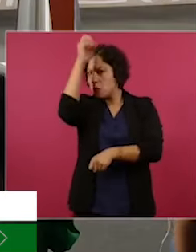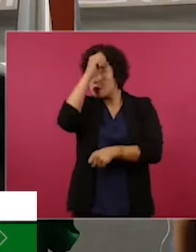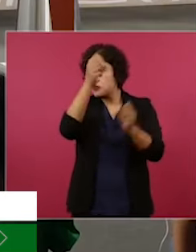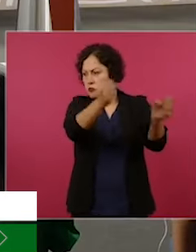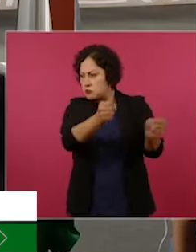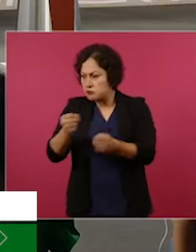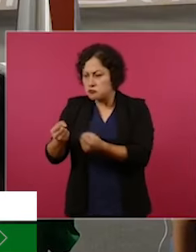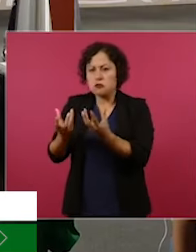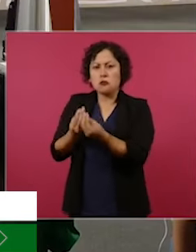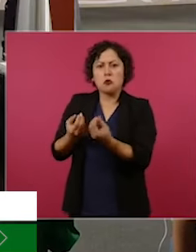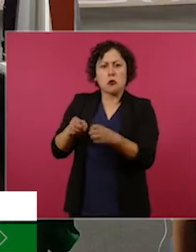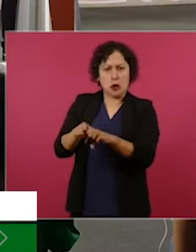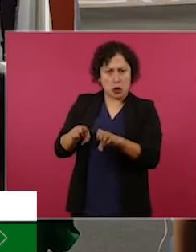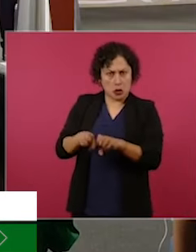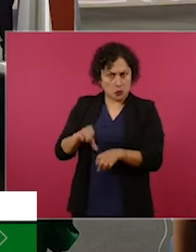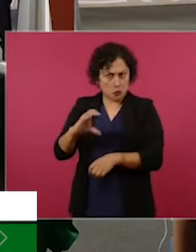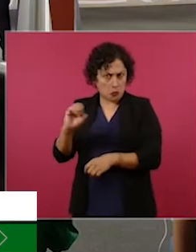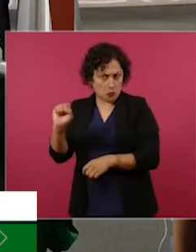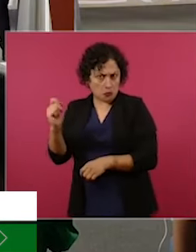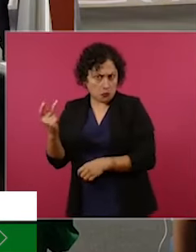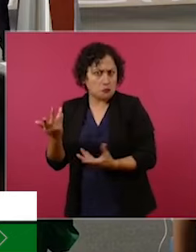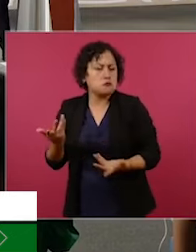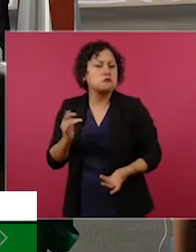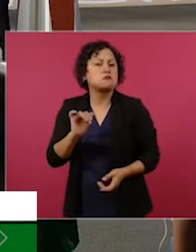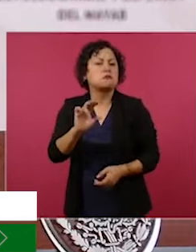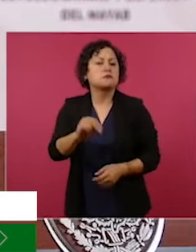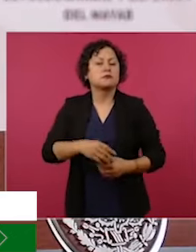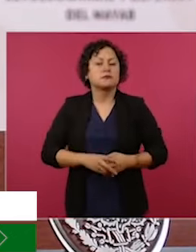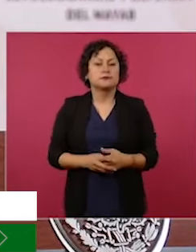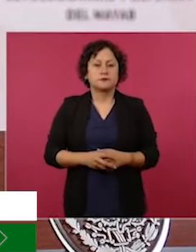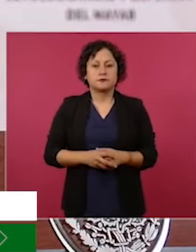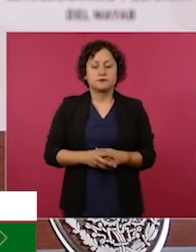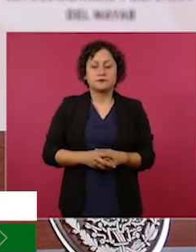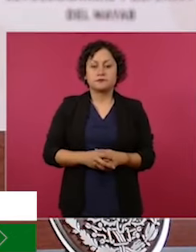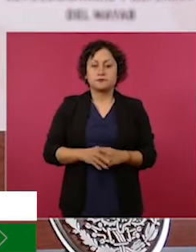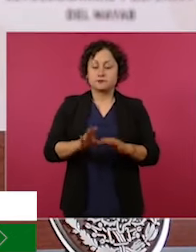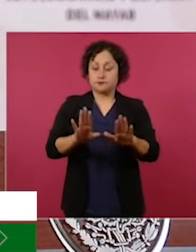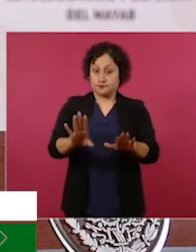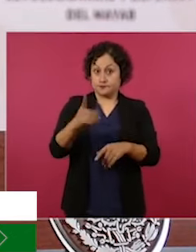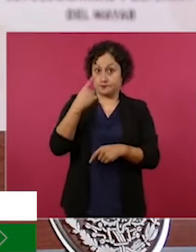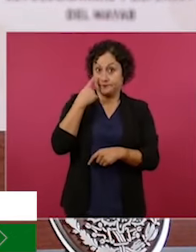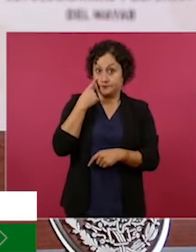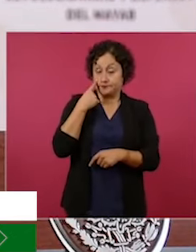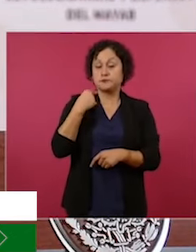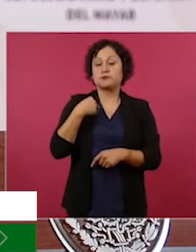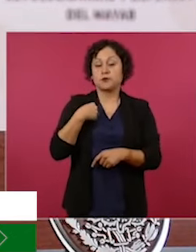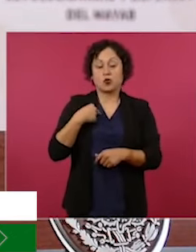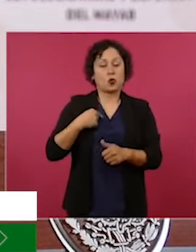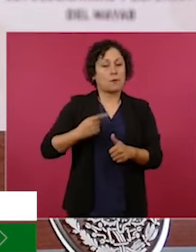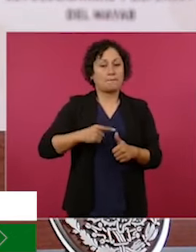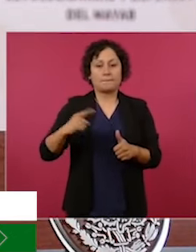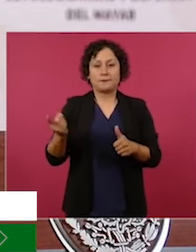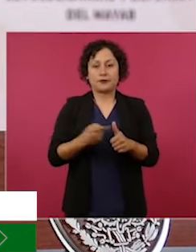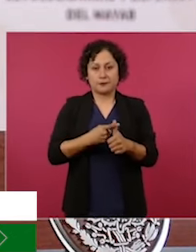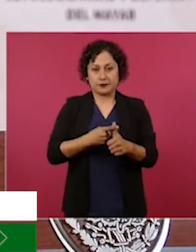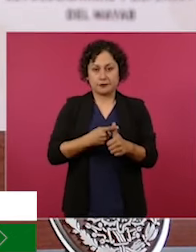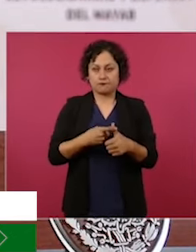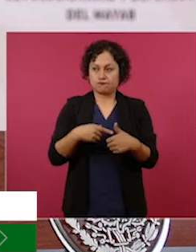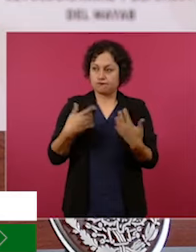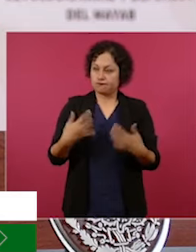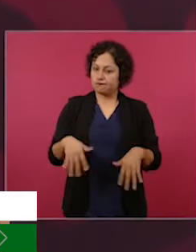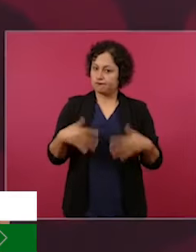Bueno, primero decir que son muy buenos los nombramientos que